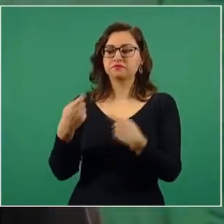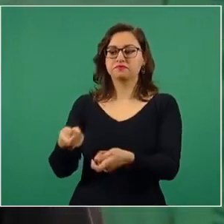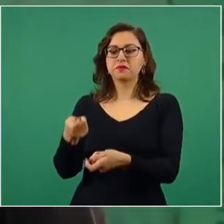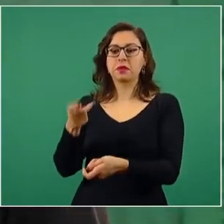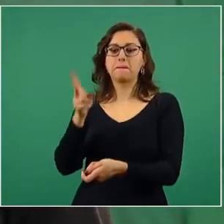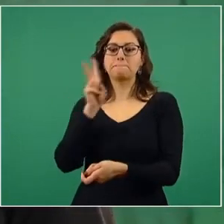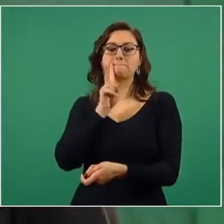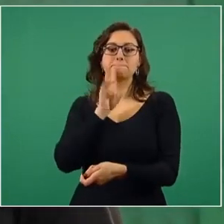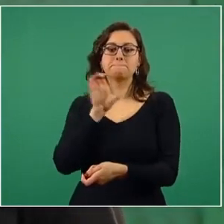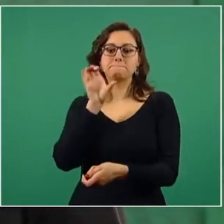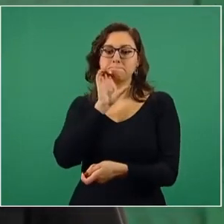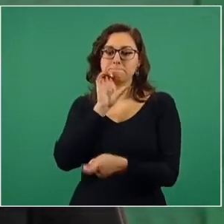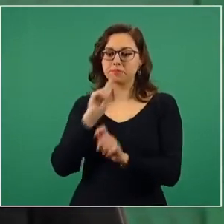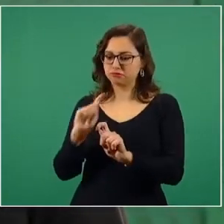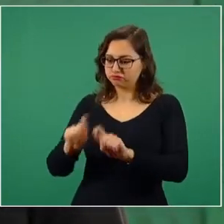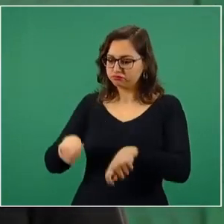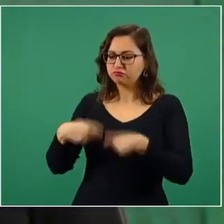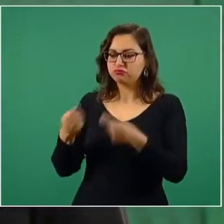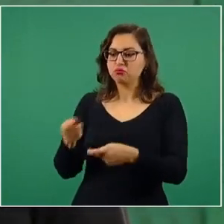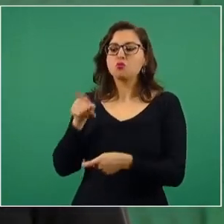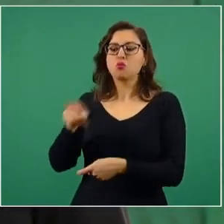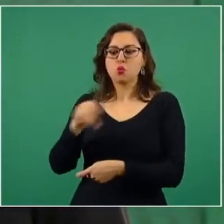Carranza para la creación